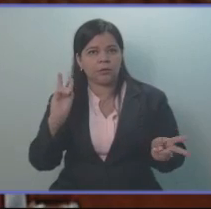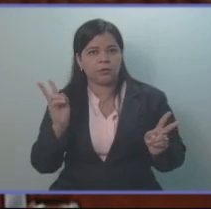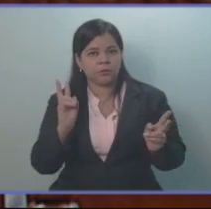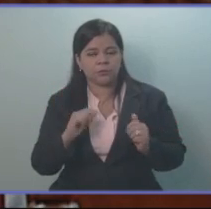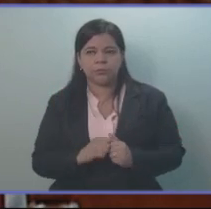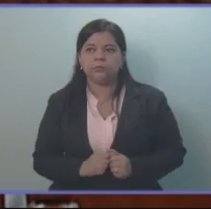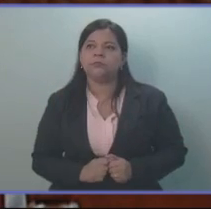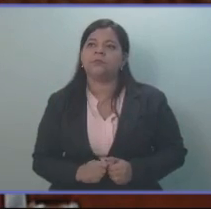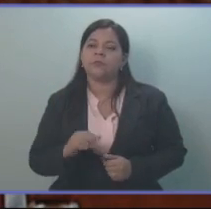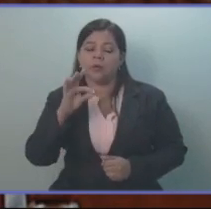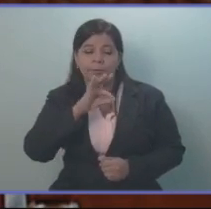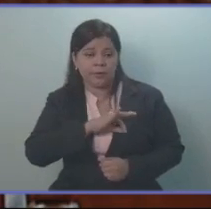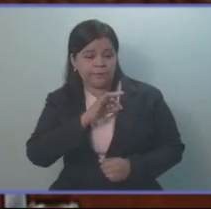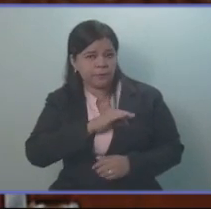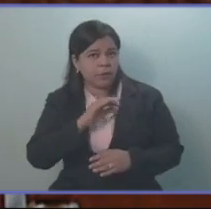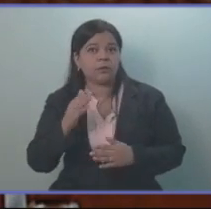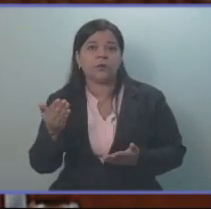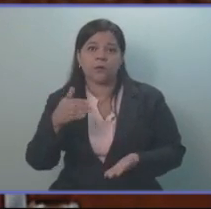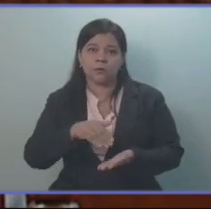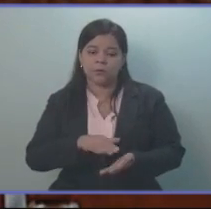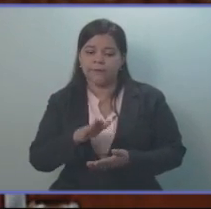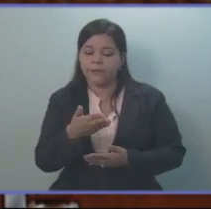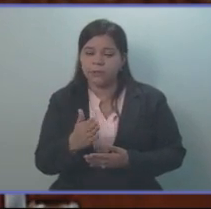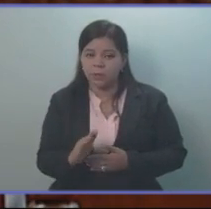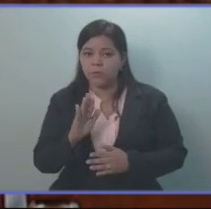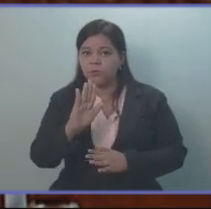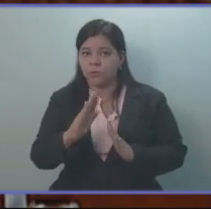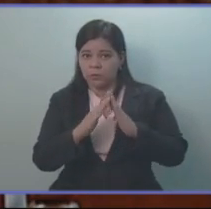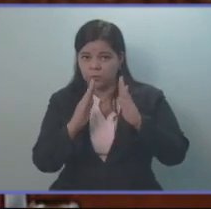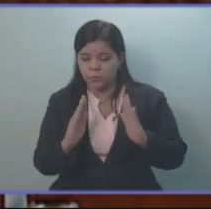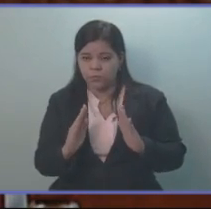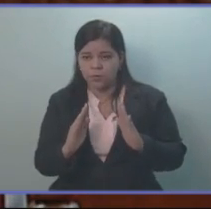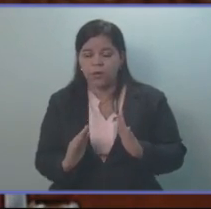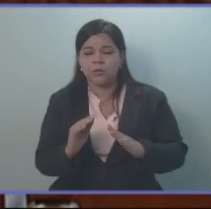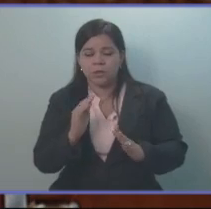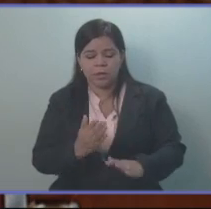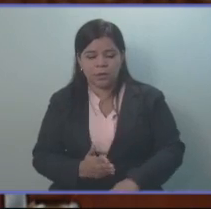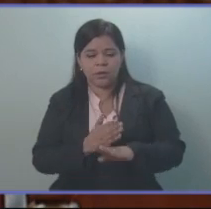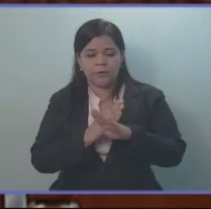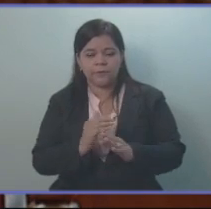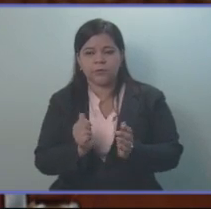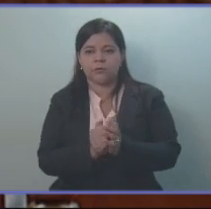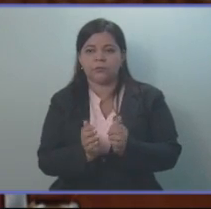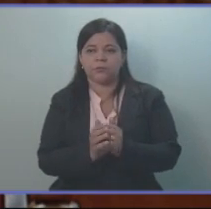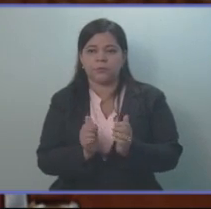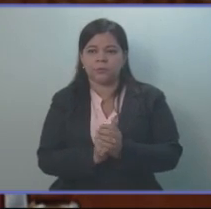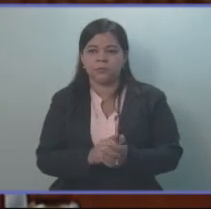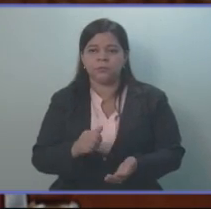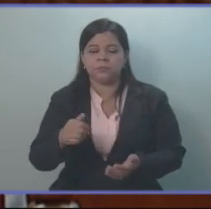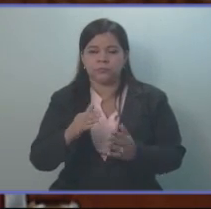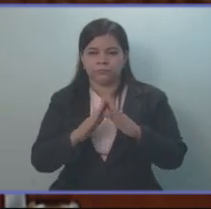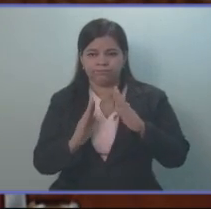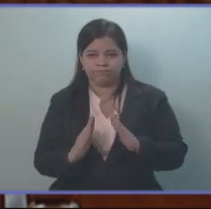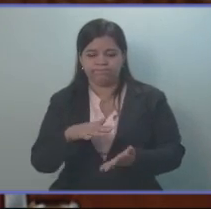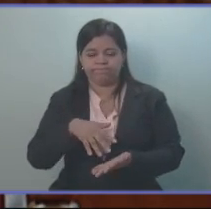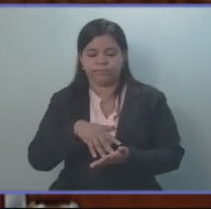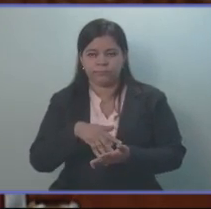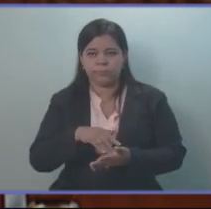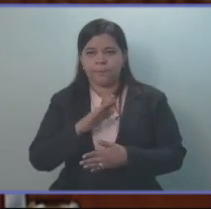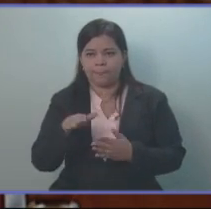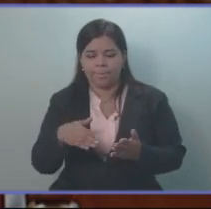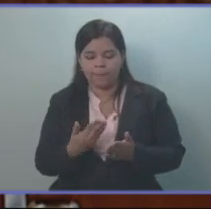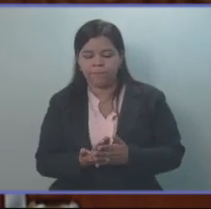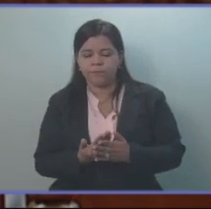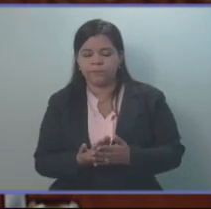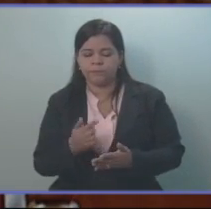Salvador, favoreciendo el regreso a su uso residencial y la reducción del déficit habitacional por medio de intervenciones